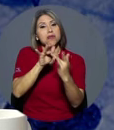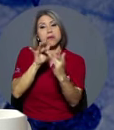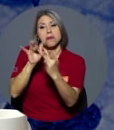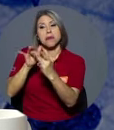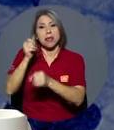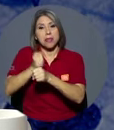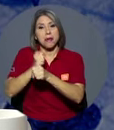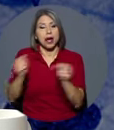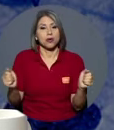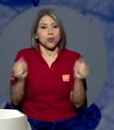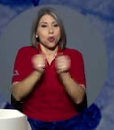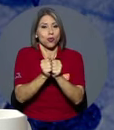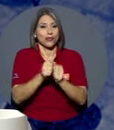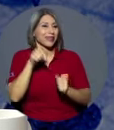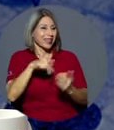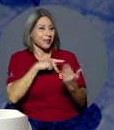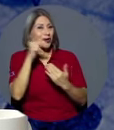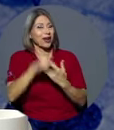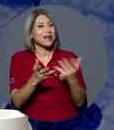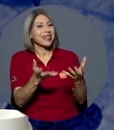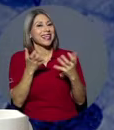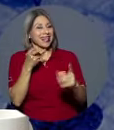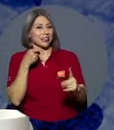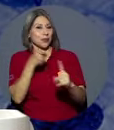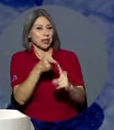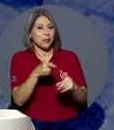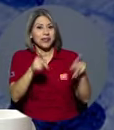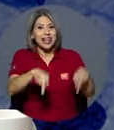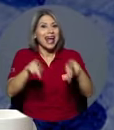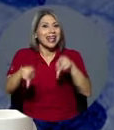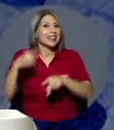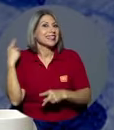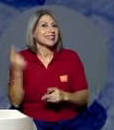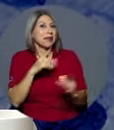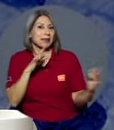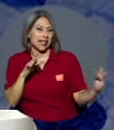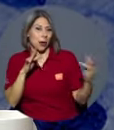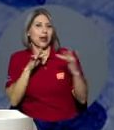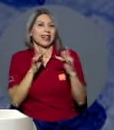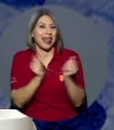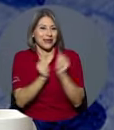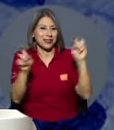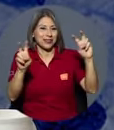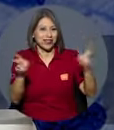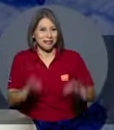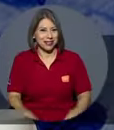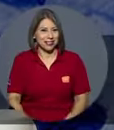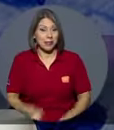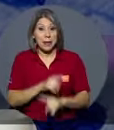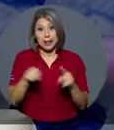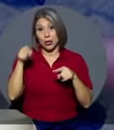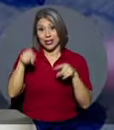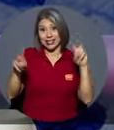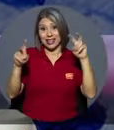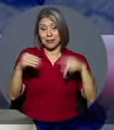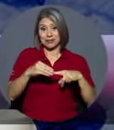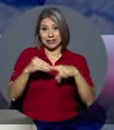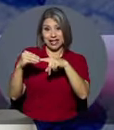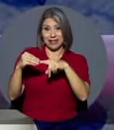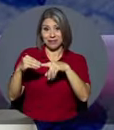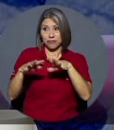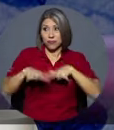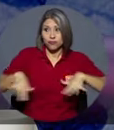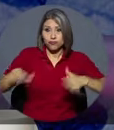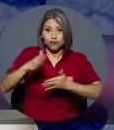Y un poco ese es el espíritu de este programa, ¿verdad? Tratar de que la gente siempre está conectada con estos temas, ¿verdad? Pero que en este particular de la